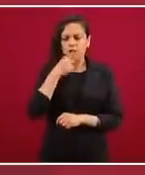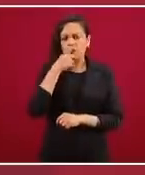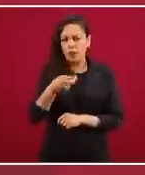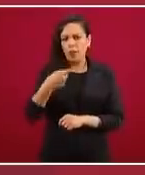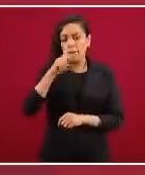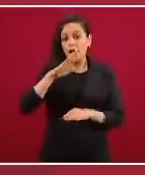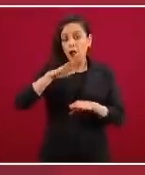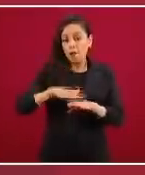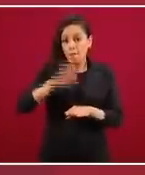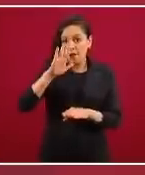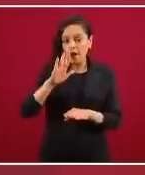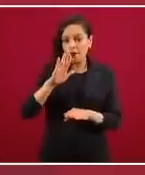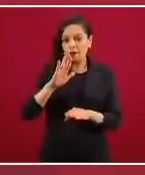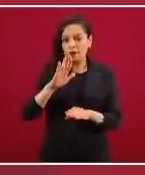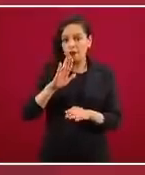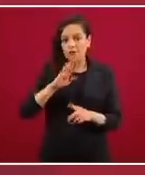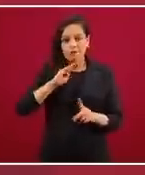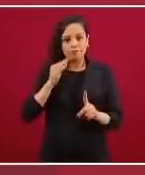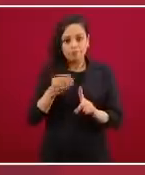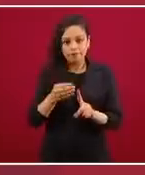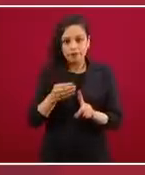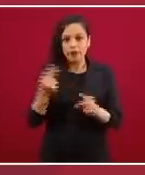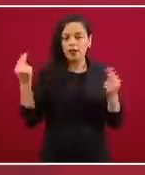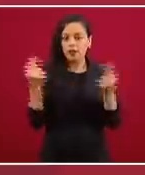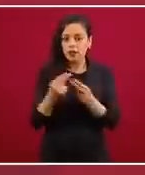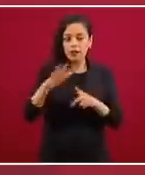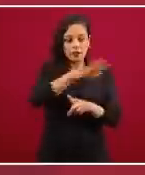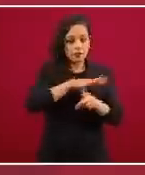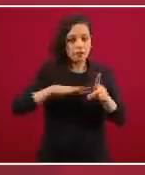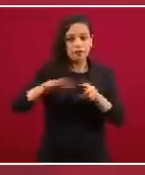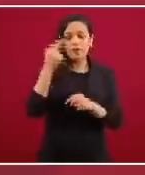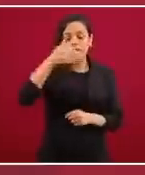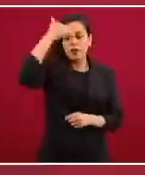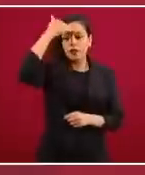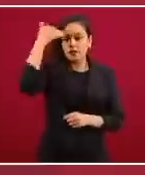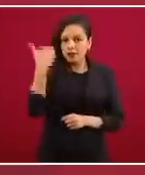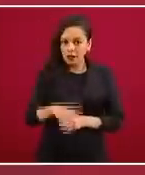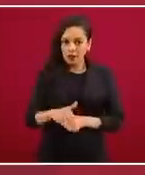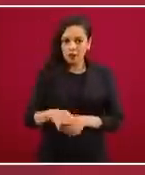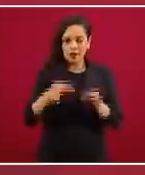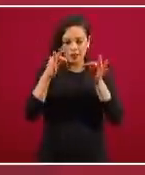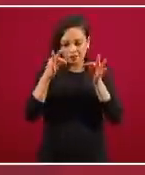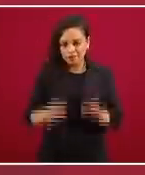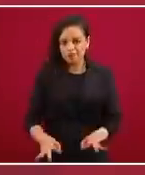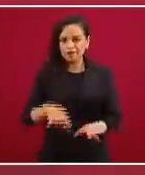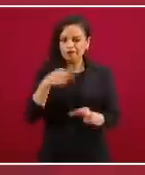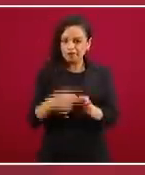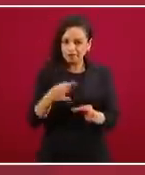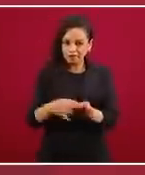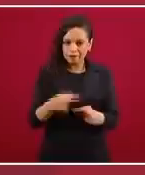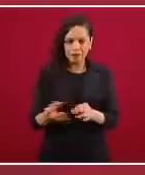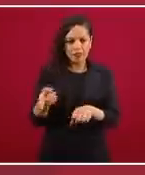mayor énfasis, requiere que la población pueda conocer en tiempo real y de manera clara la